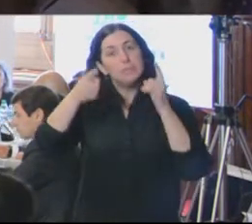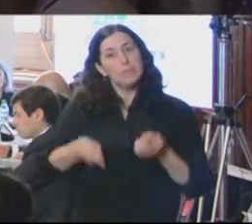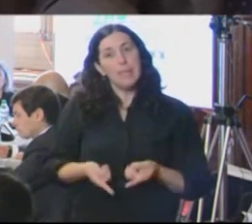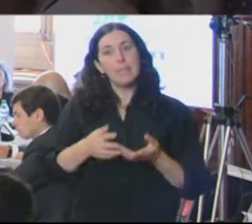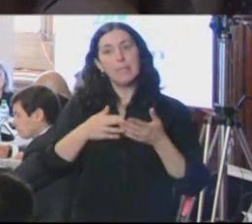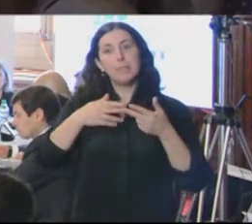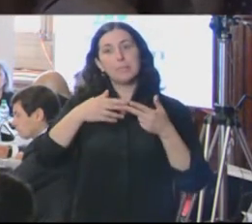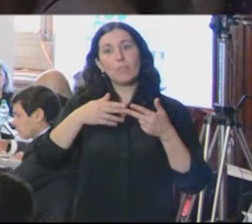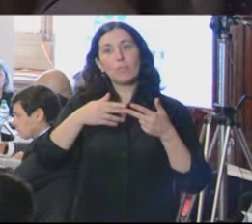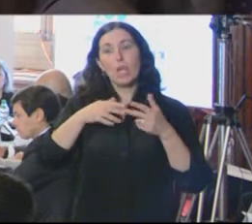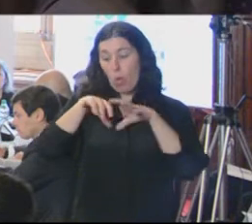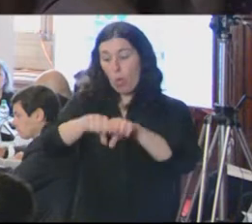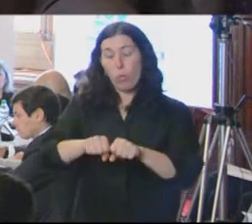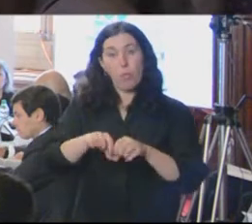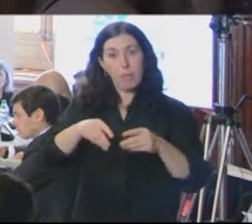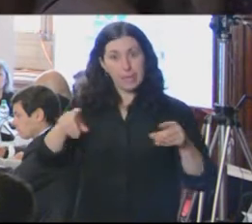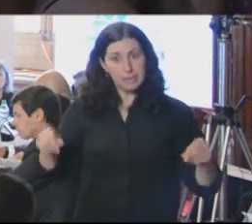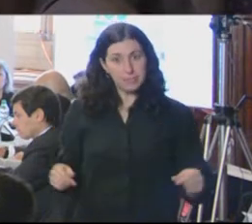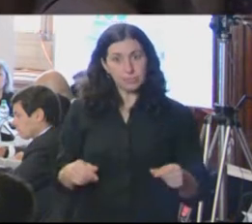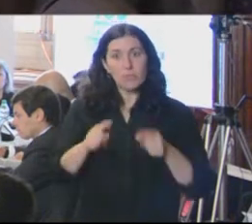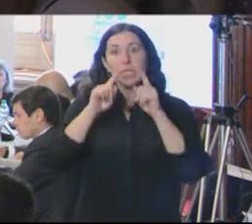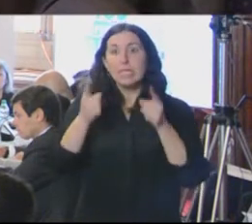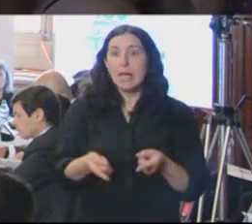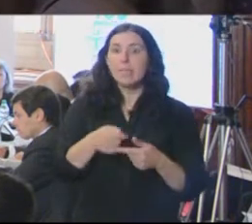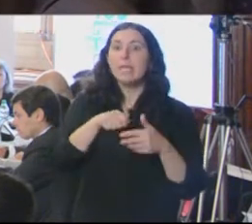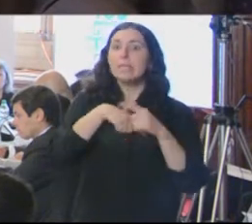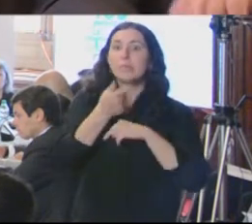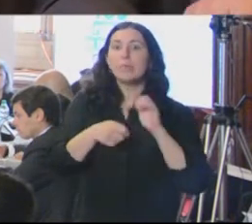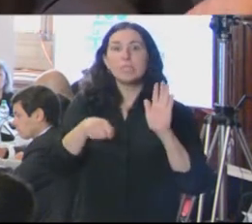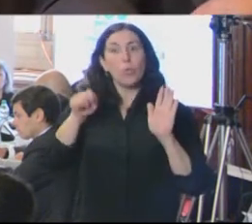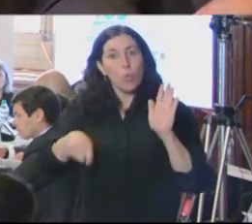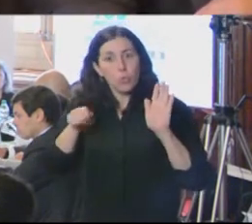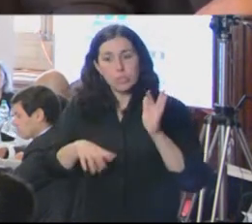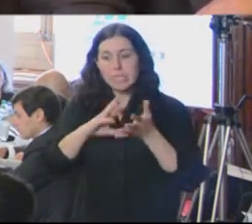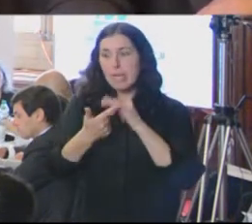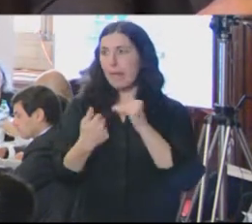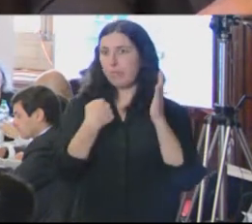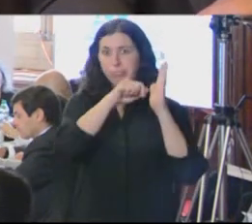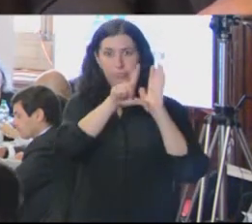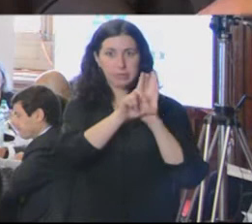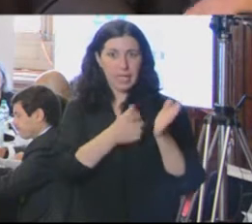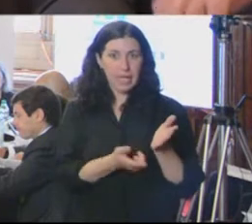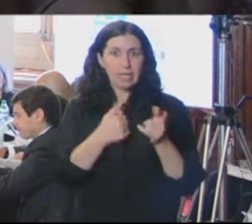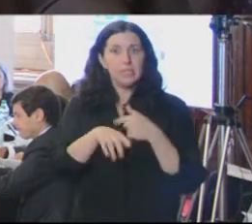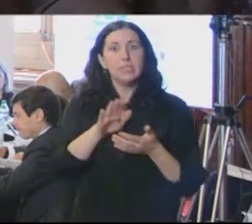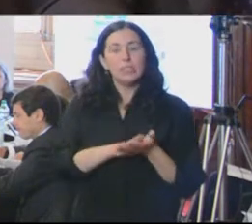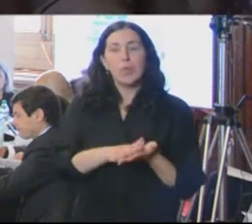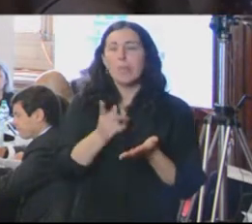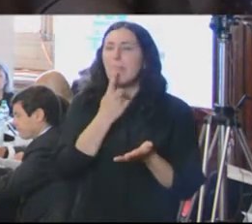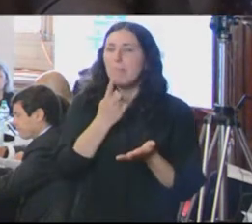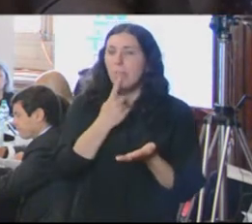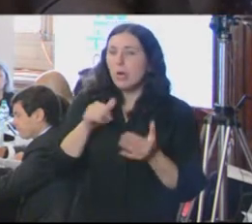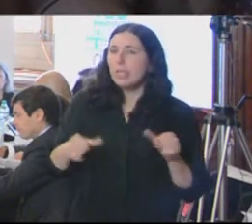territorio, tres, la acción de la justicia para cerrarle el paso a la impunidad, la investigación, el esclarecimiento, una política de